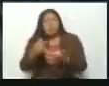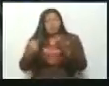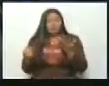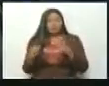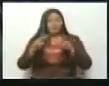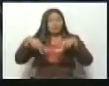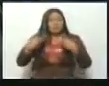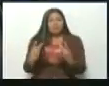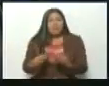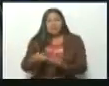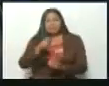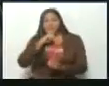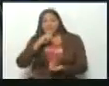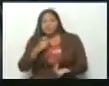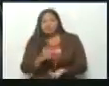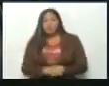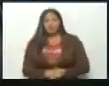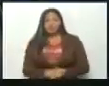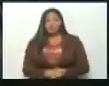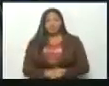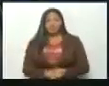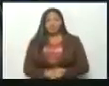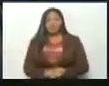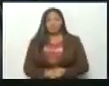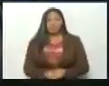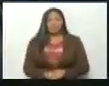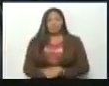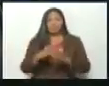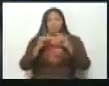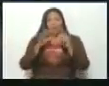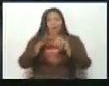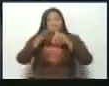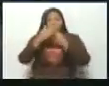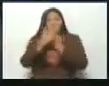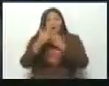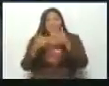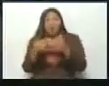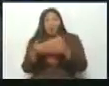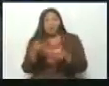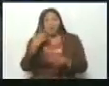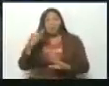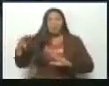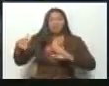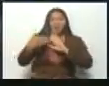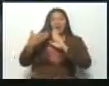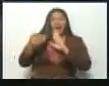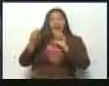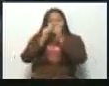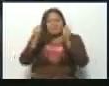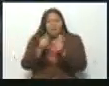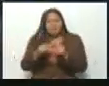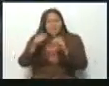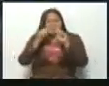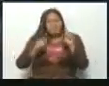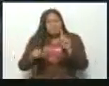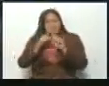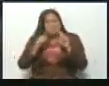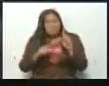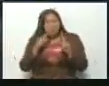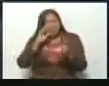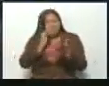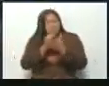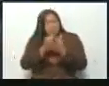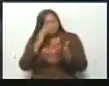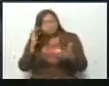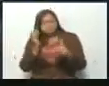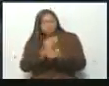estar actualizados, desde toda esta situación, incluso desde el ataque del sistema eléctrico, nos pusimos a prueba y hemos